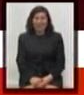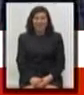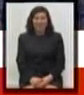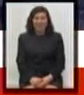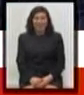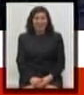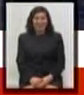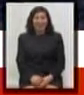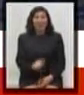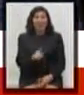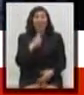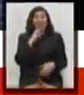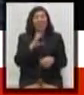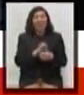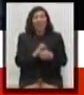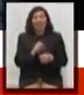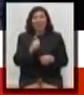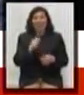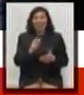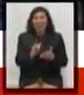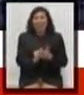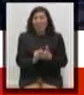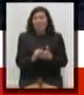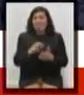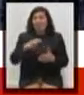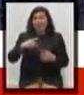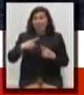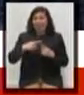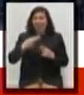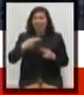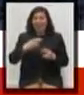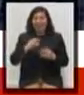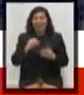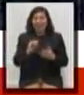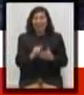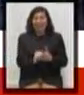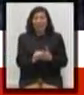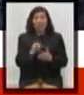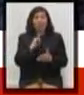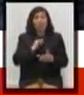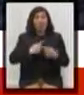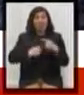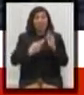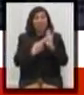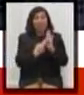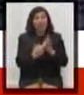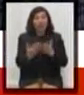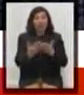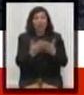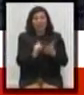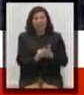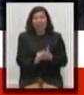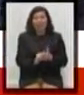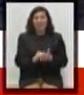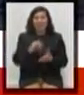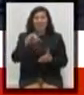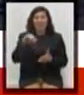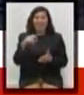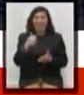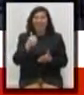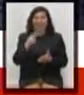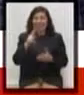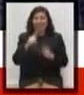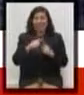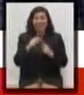Buenas tardes, señor doctor Alba Castro y doctora Marta Hildebrandt. Yo vengo representando al Colegio José del Carmen Marín Arista